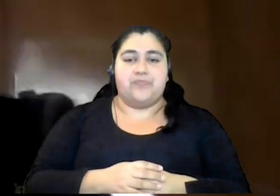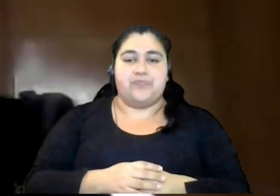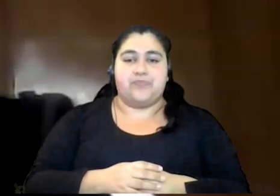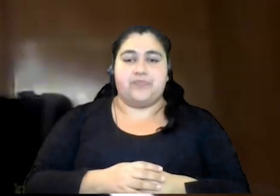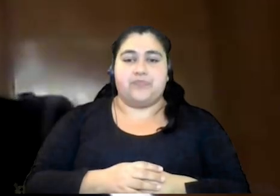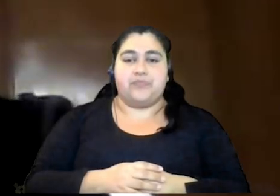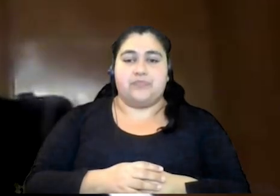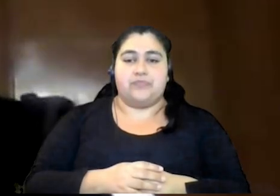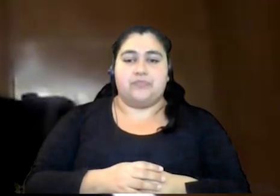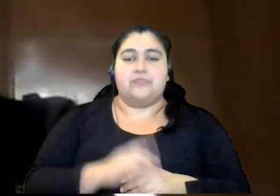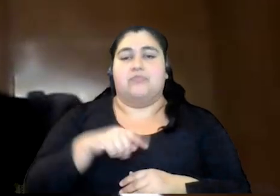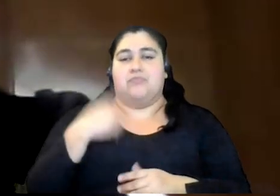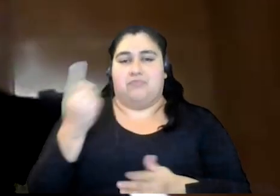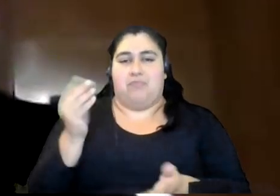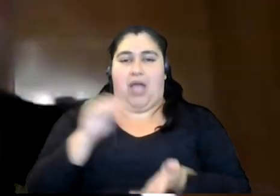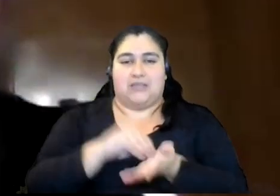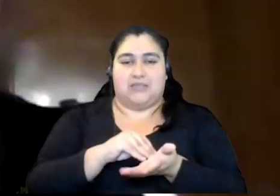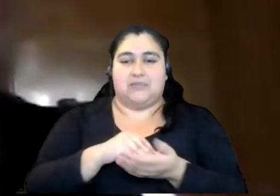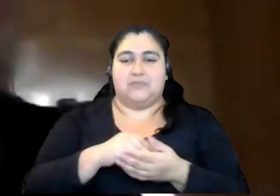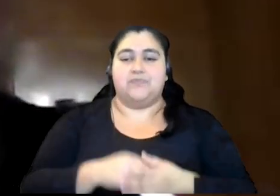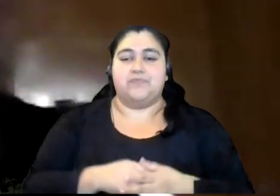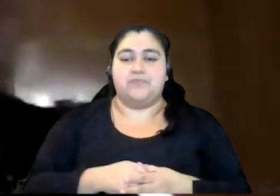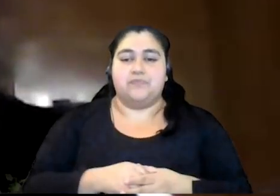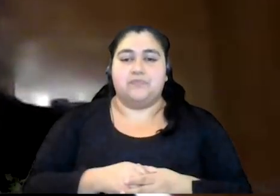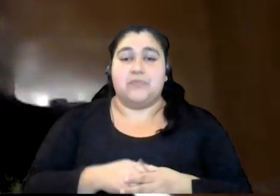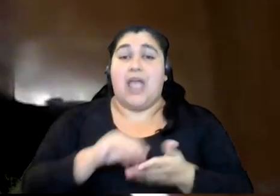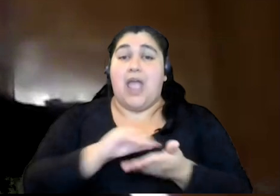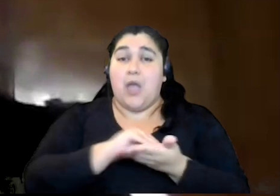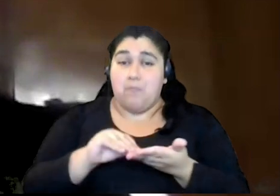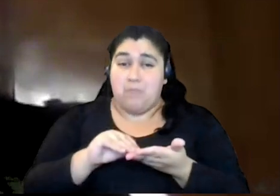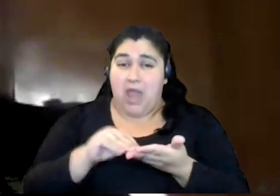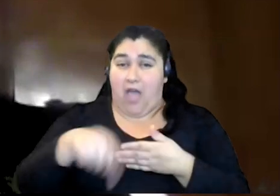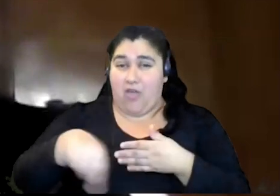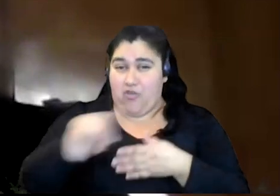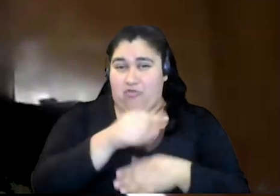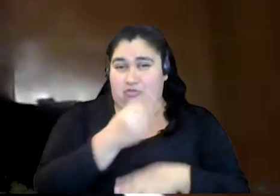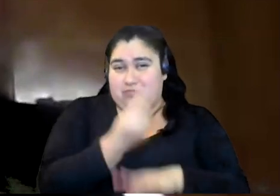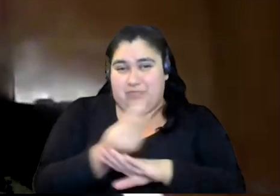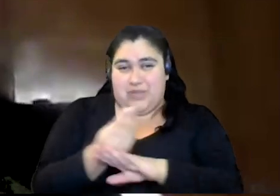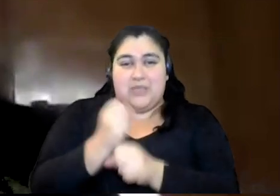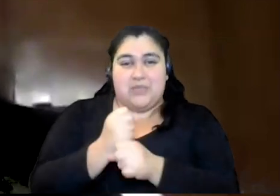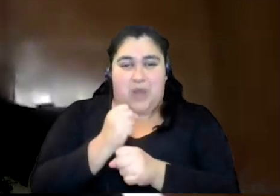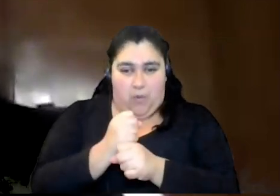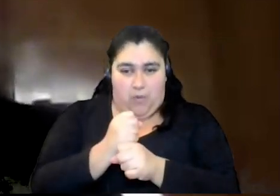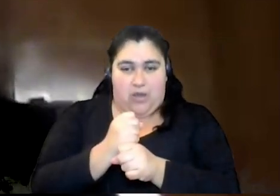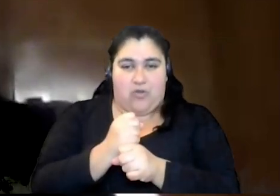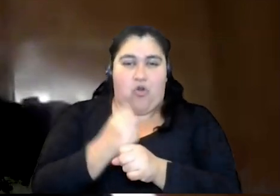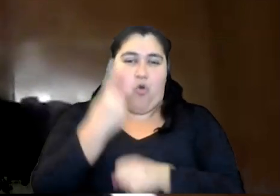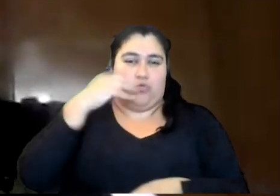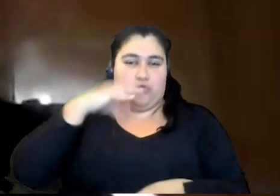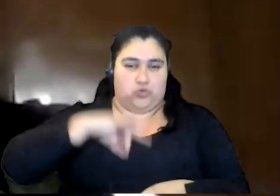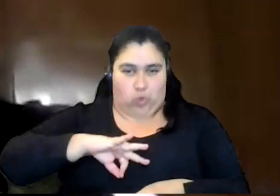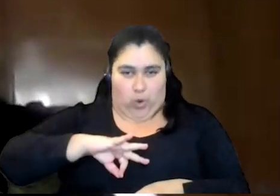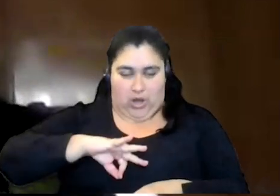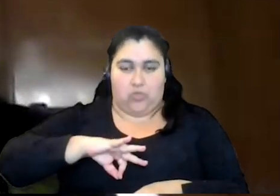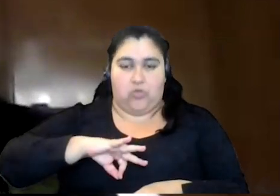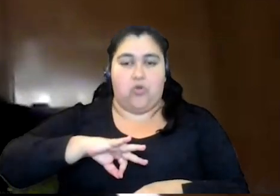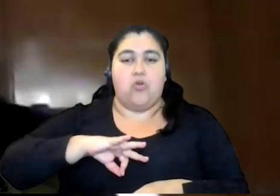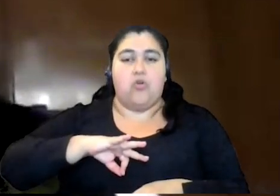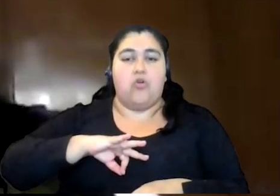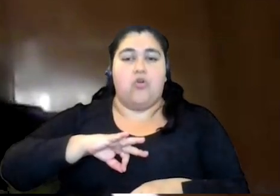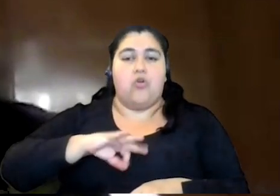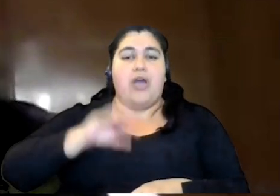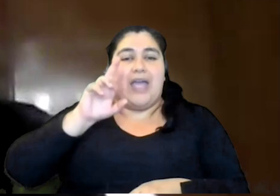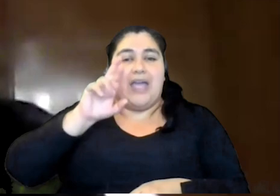Eh, bueno, otra. A los empleados de relación de dependencia con único ingreso, ¿te conviene realizar la opción